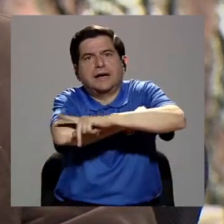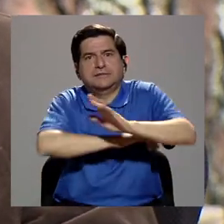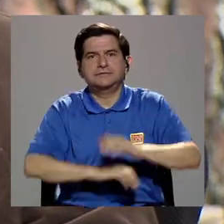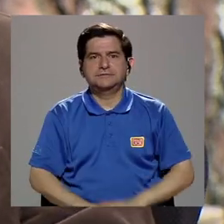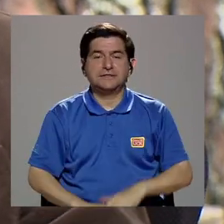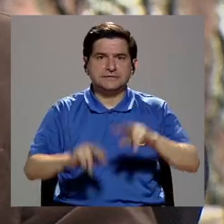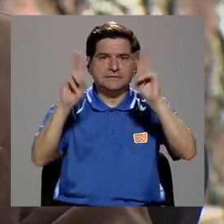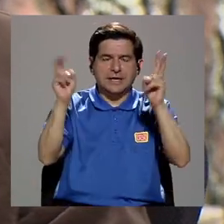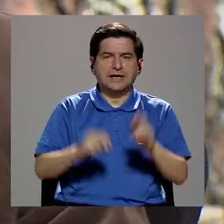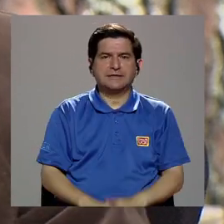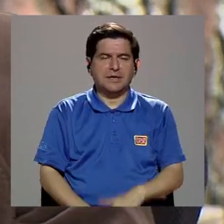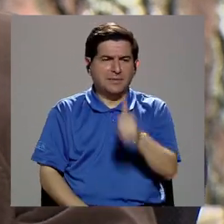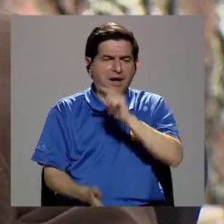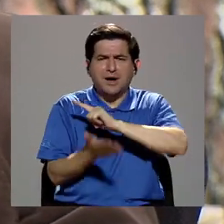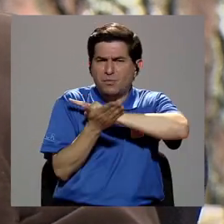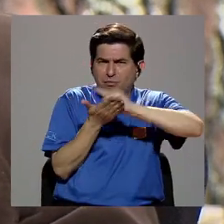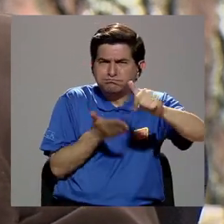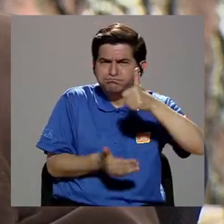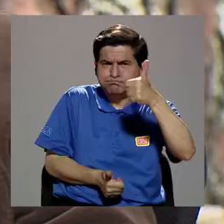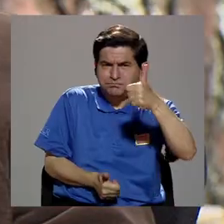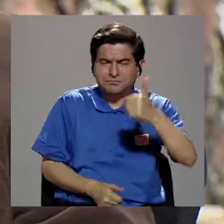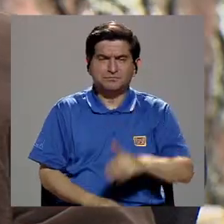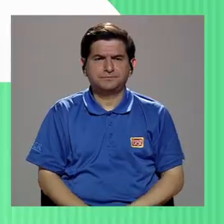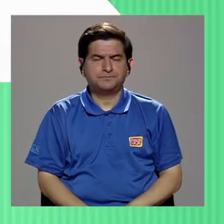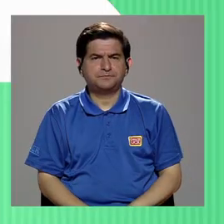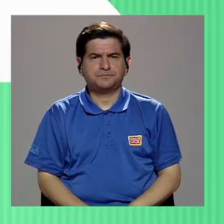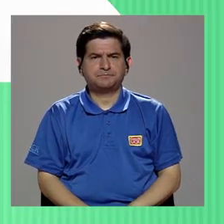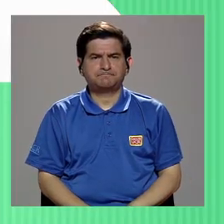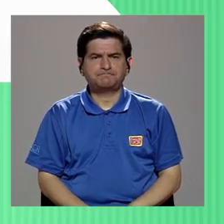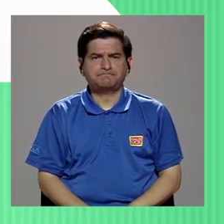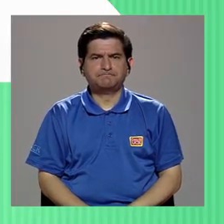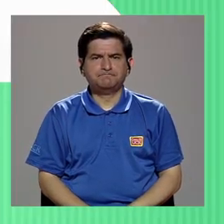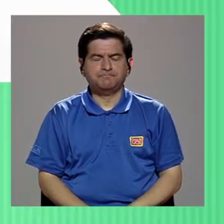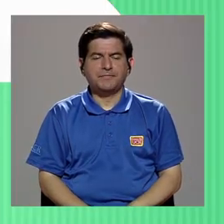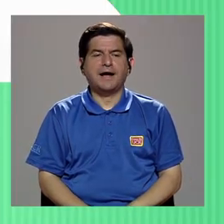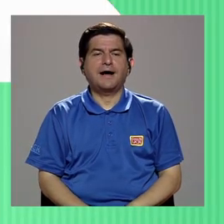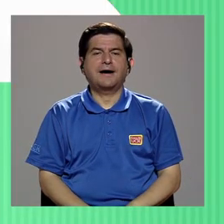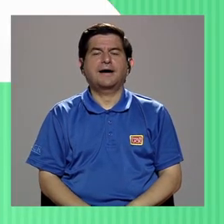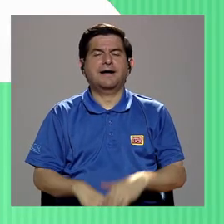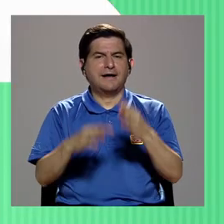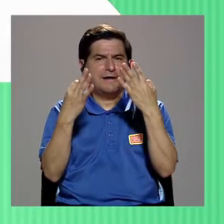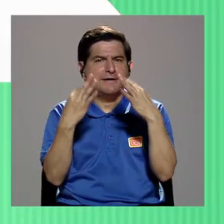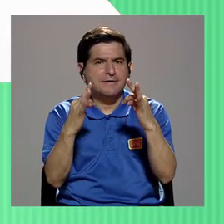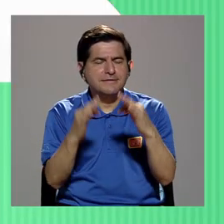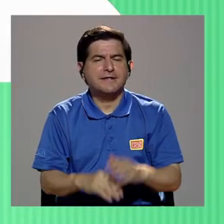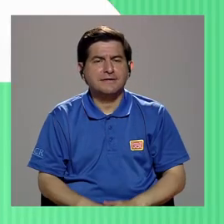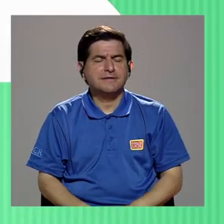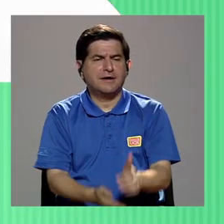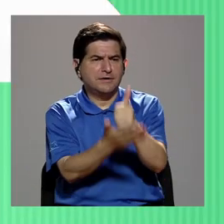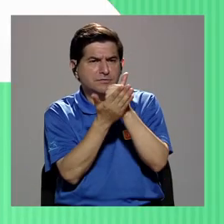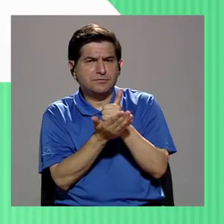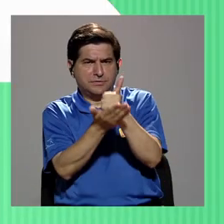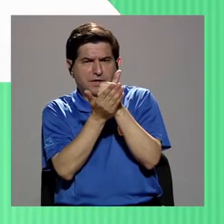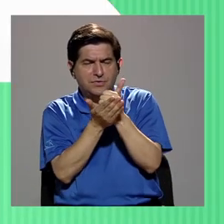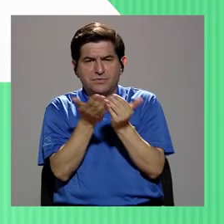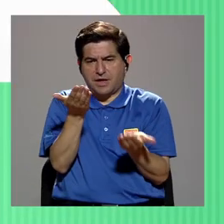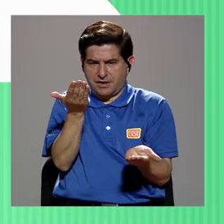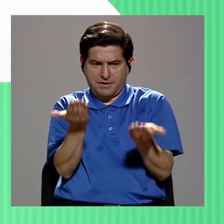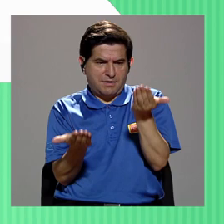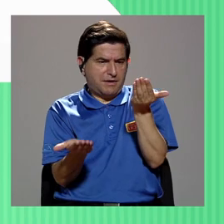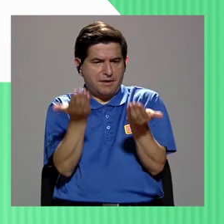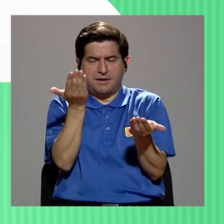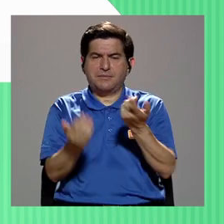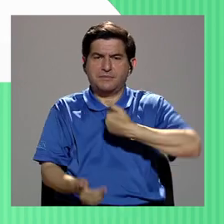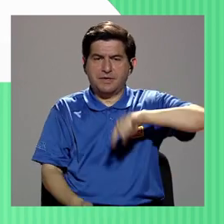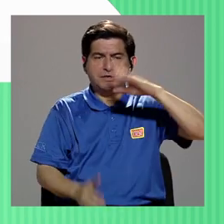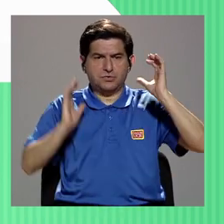el tema de la potabilidad del agua. Uh-huh. Uh-huh. Entonces buscamos que eso nos mejore en gran cantidad el balance que necesitamos